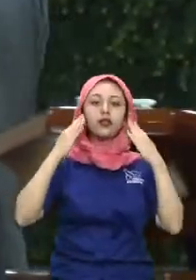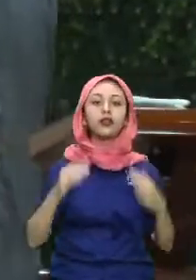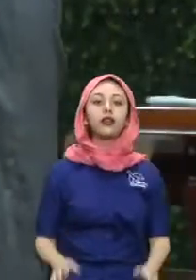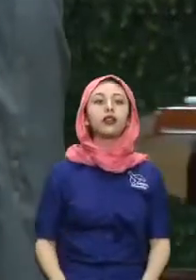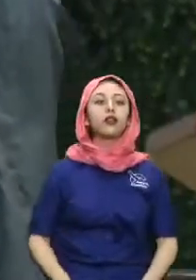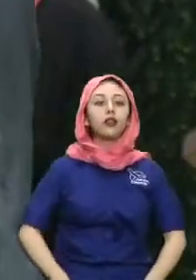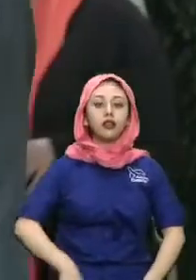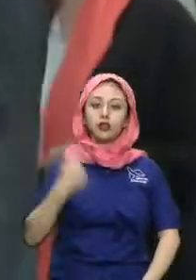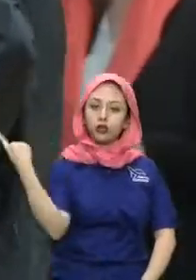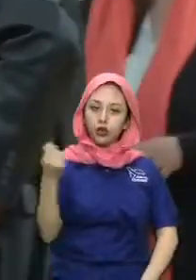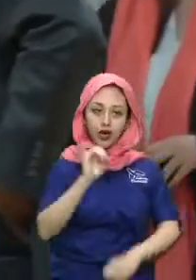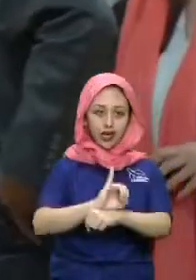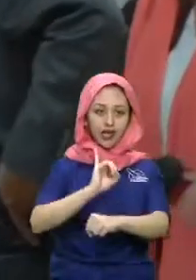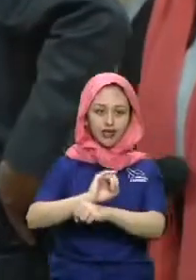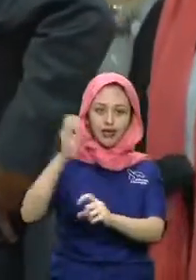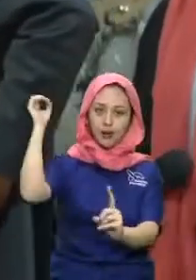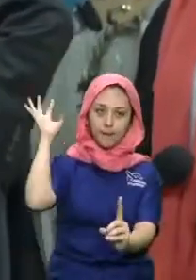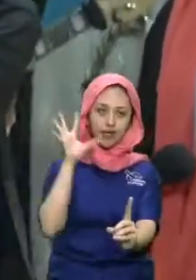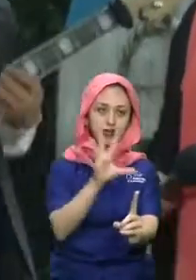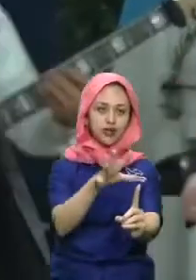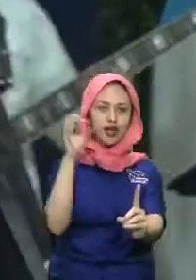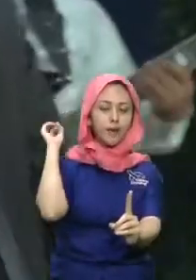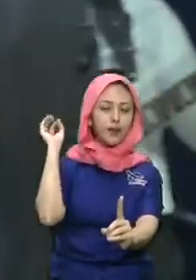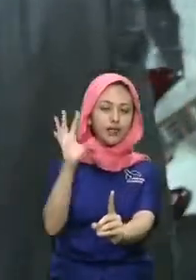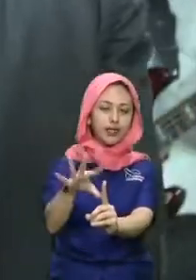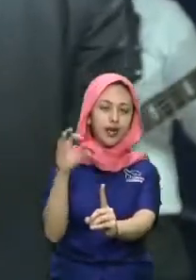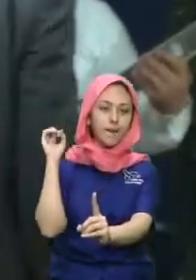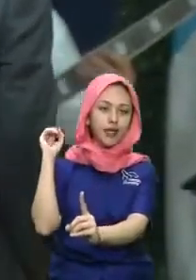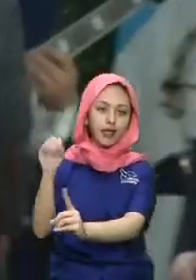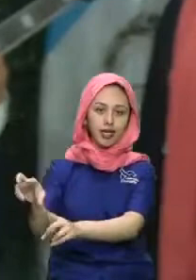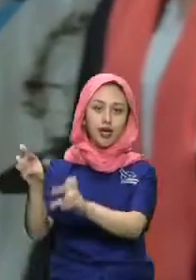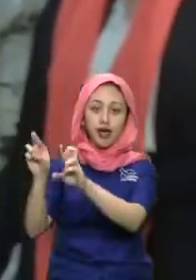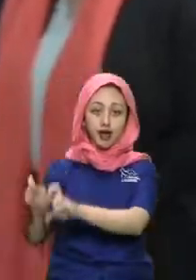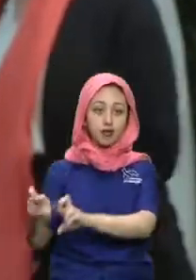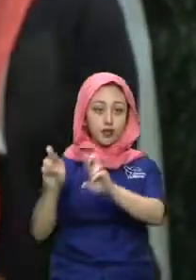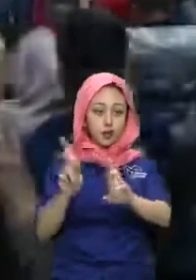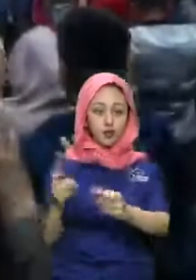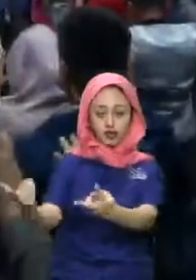Exprese su bendición. Toda la iglesia expresando bendición sobre los que han venido al frente.